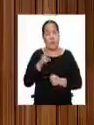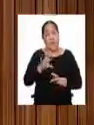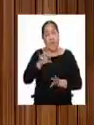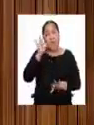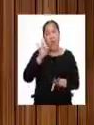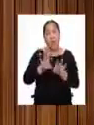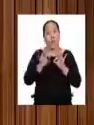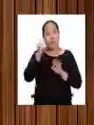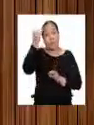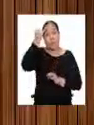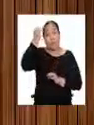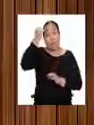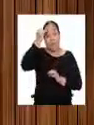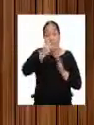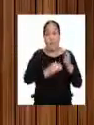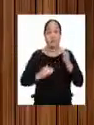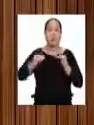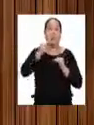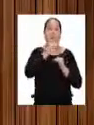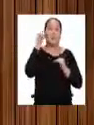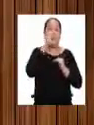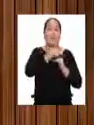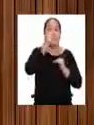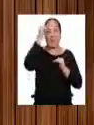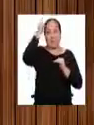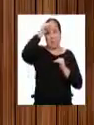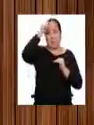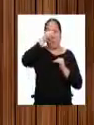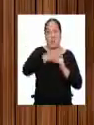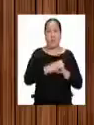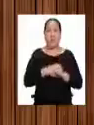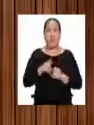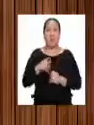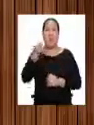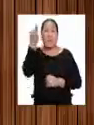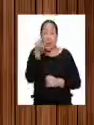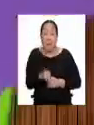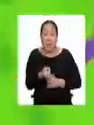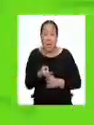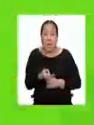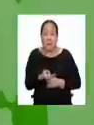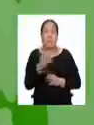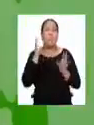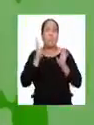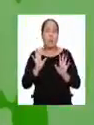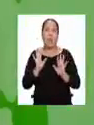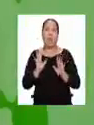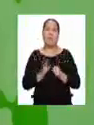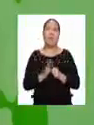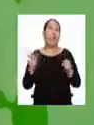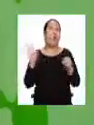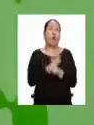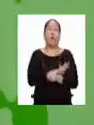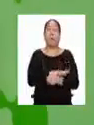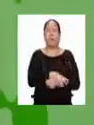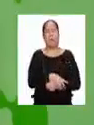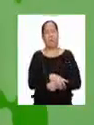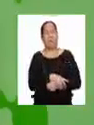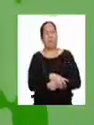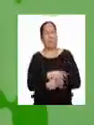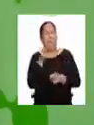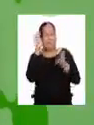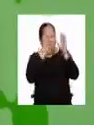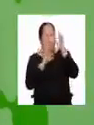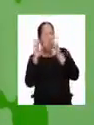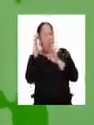a superar esta hipótesis, su calidad como verdad será indiscutible. ¡Qué manía de dudar de